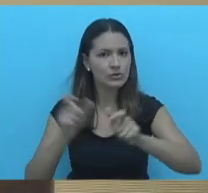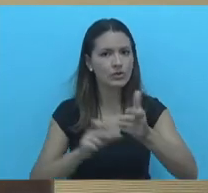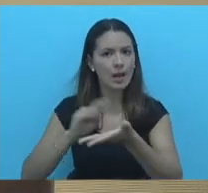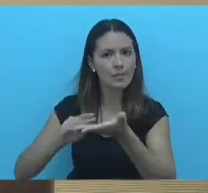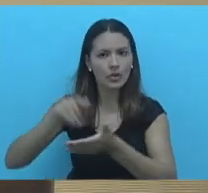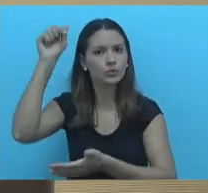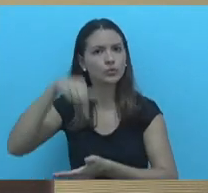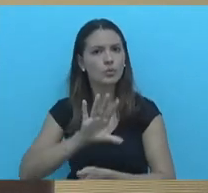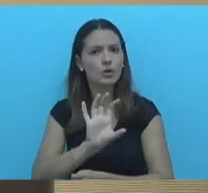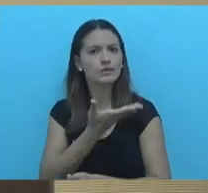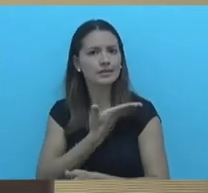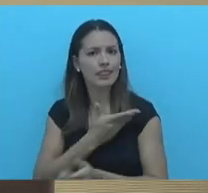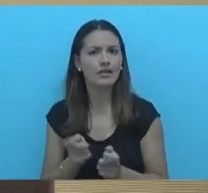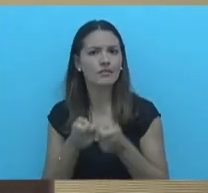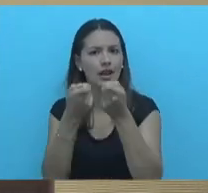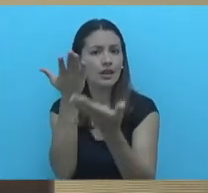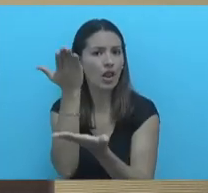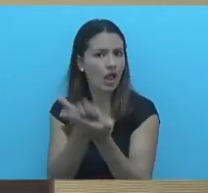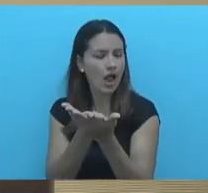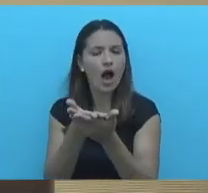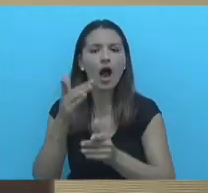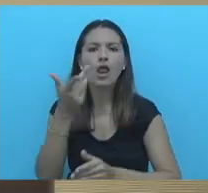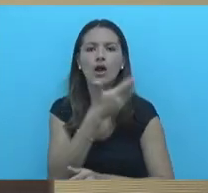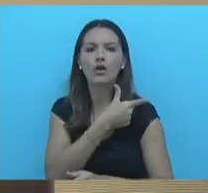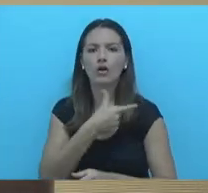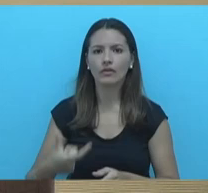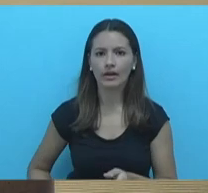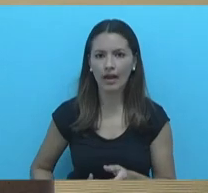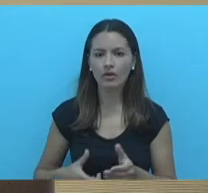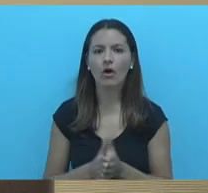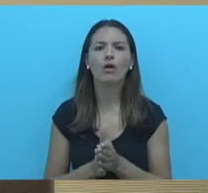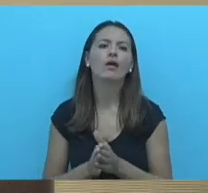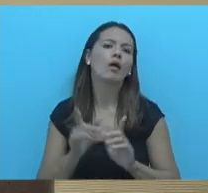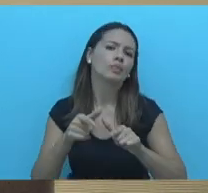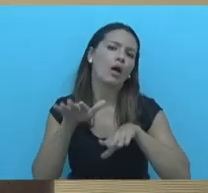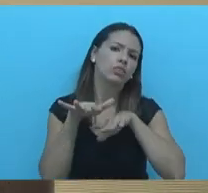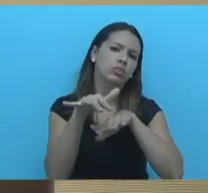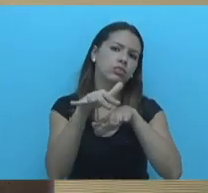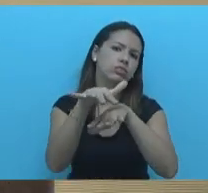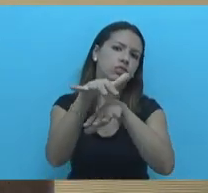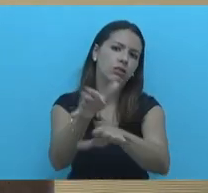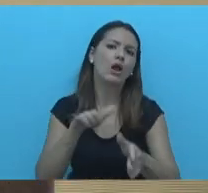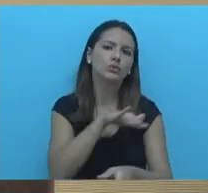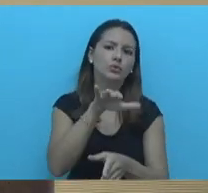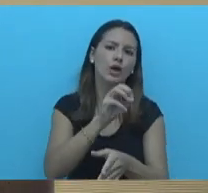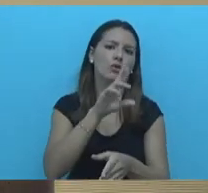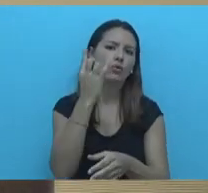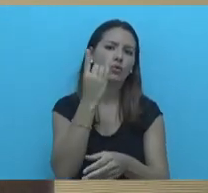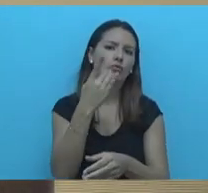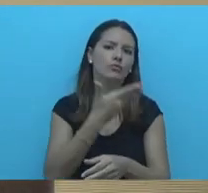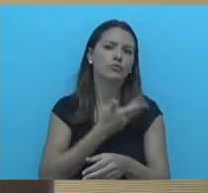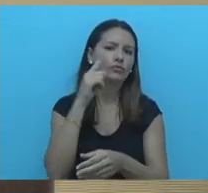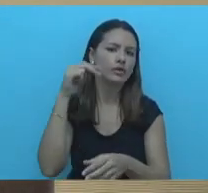de febrero al gobernador, en el marco de una gran caravana que se hizo desde Rufino, pasando por Venado Tuerto, Firmat,